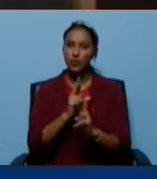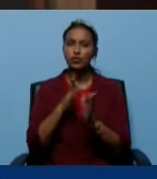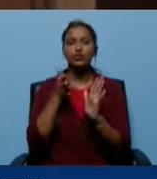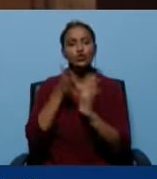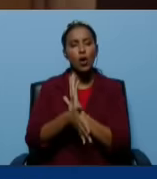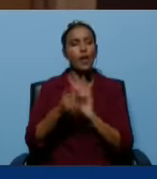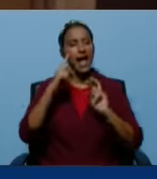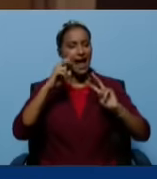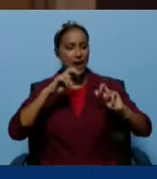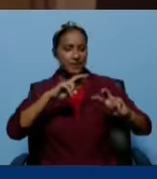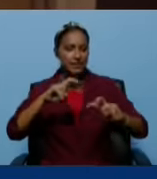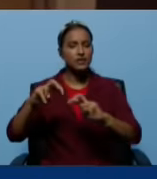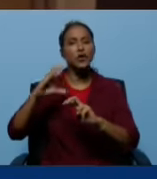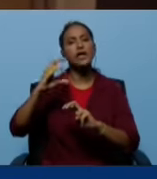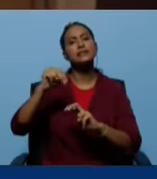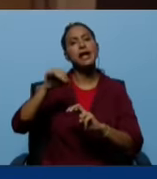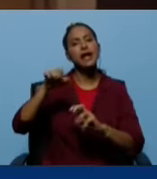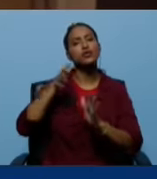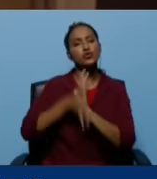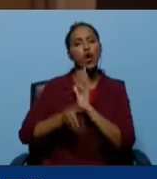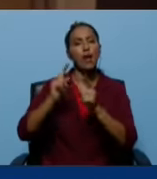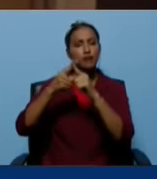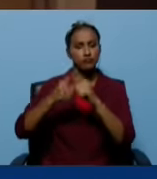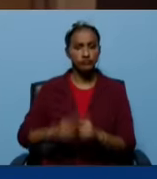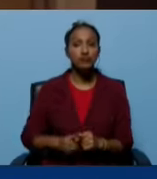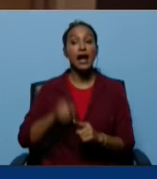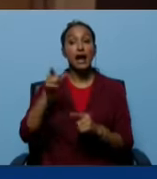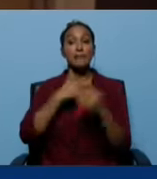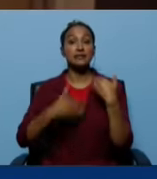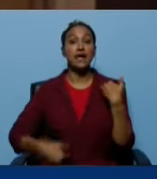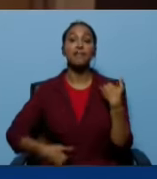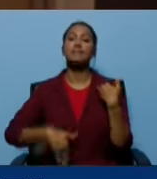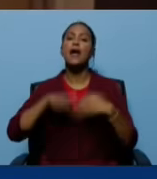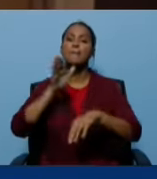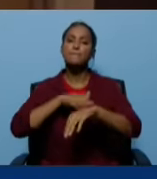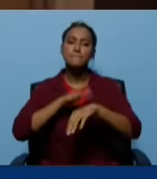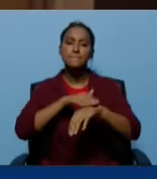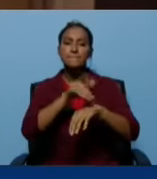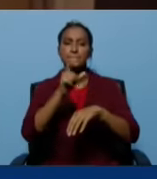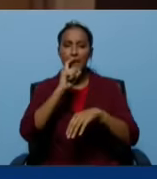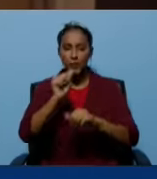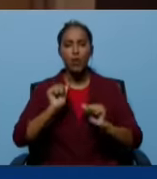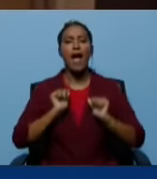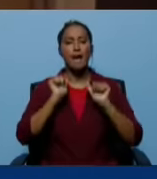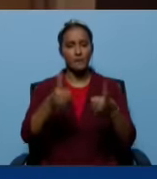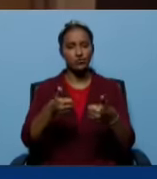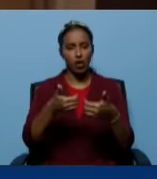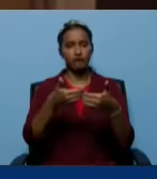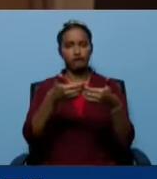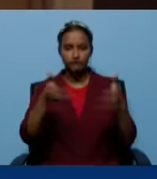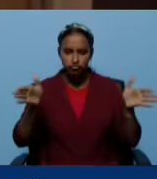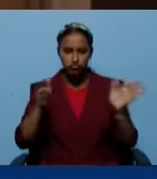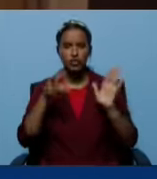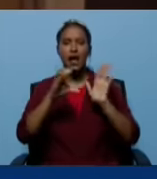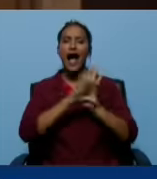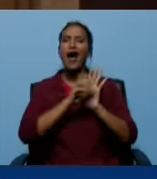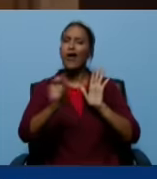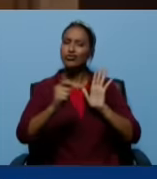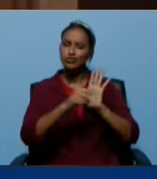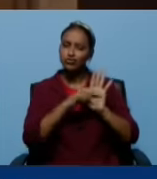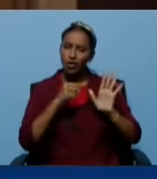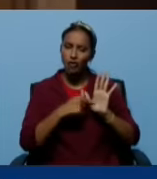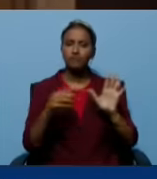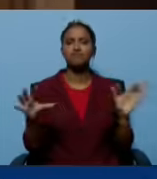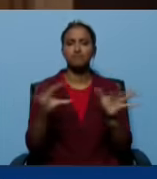recurso contencioso electoral interpuesto por el presidente de la República Bolivariana de Venezuela, Nicolás Maduro Moros. La noticia, el gran titular de lo que ha sido esta